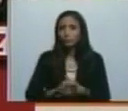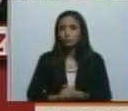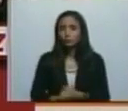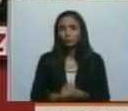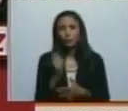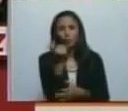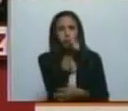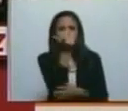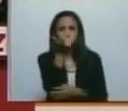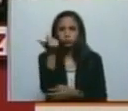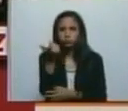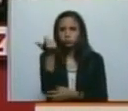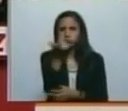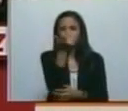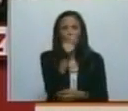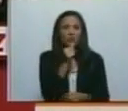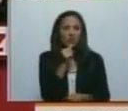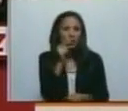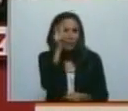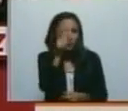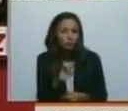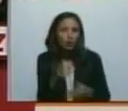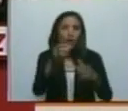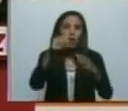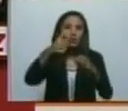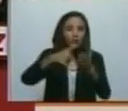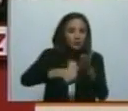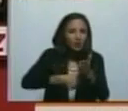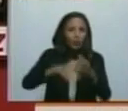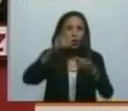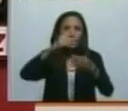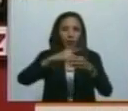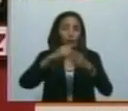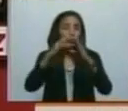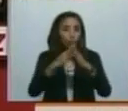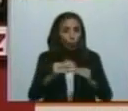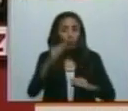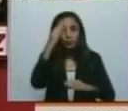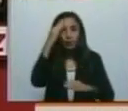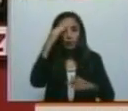montan, y ahora yo pido y alerto al pueblo de Venezuela